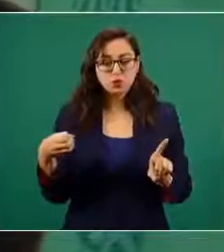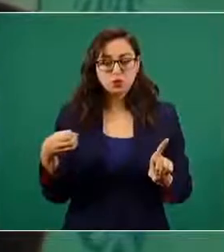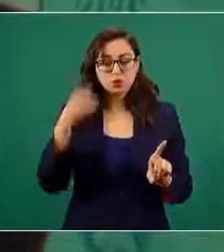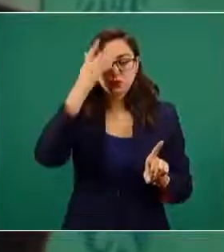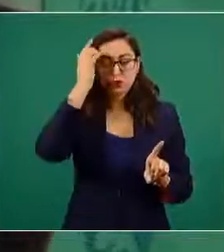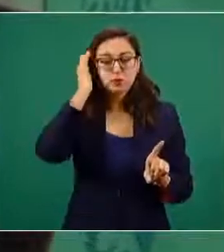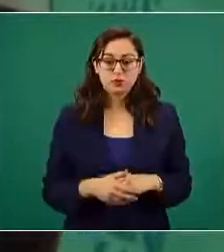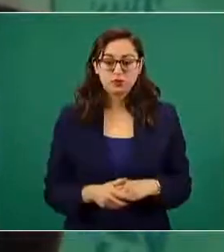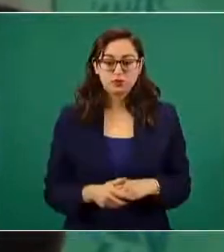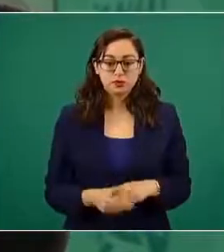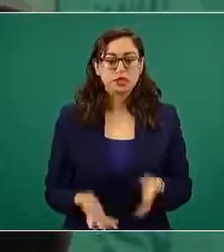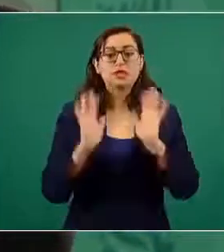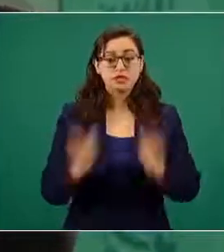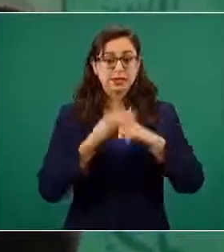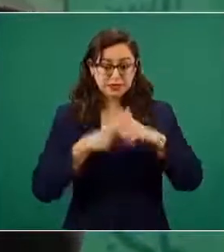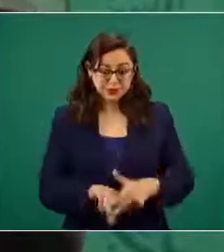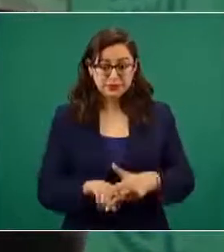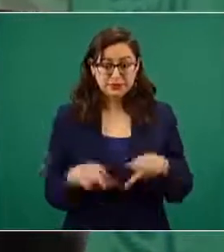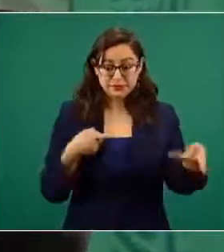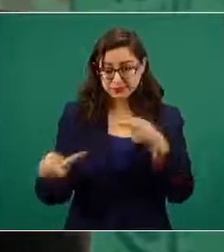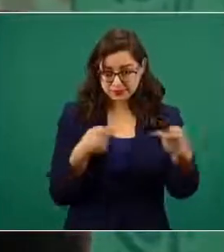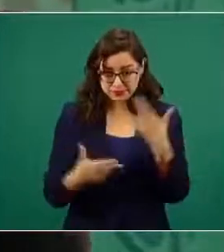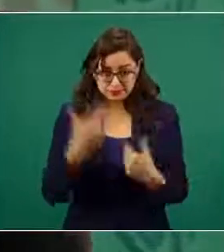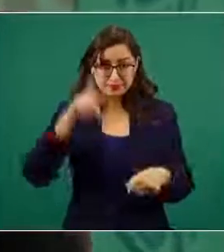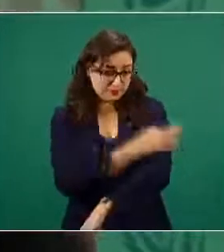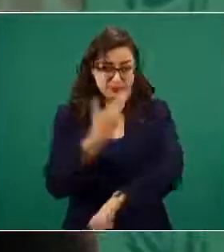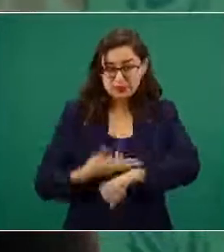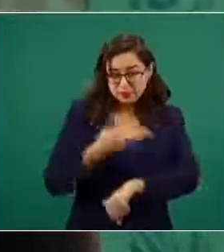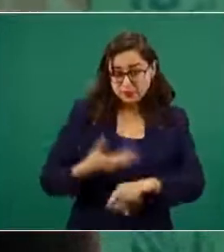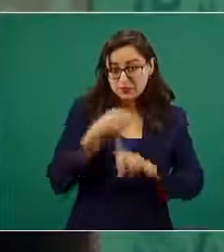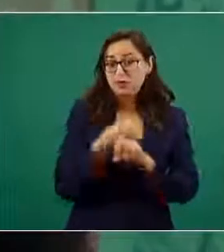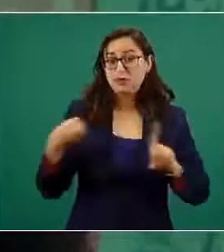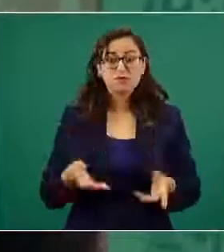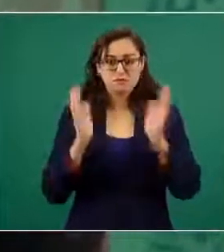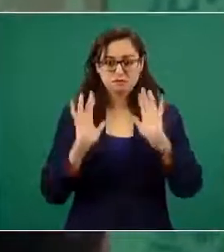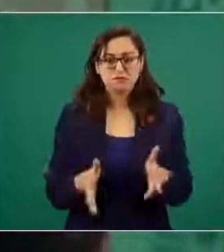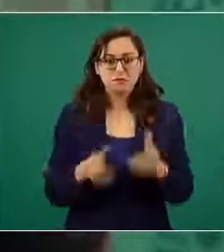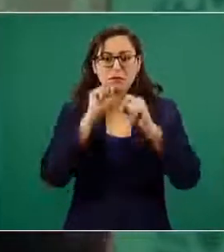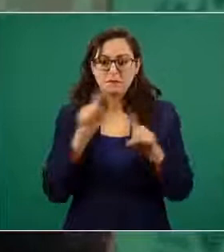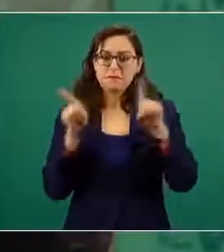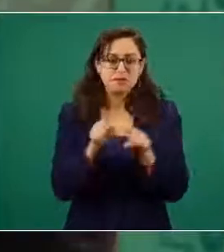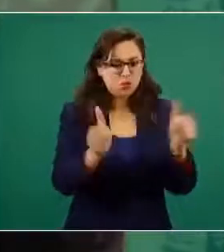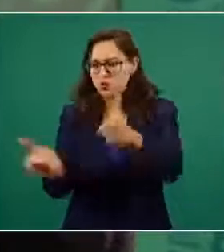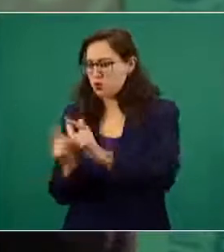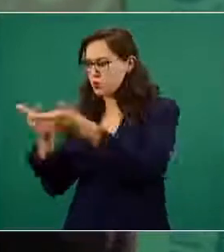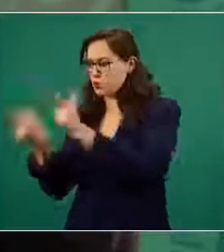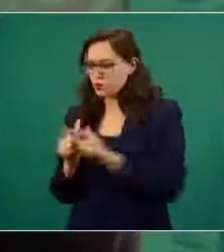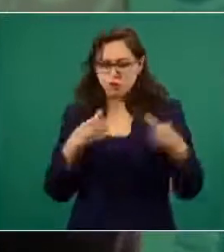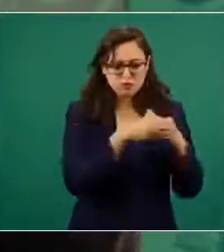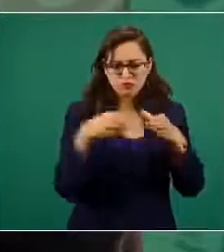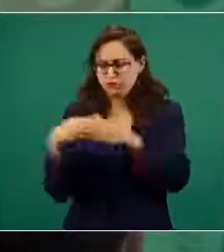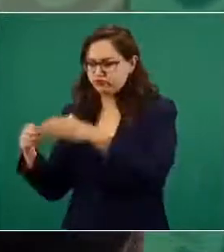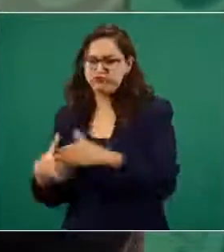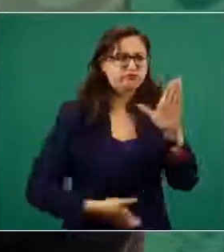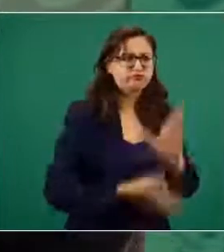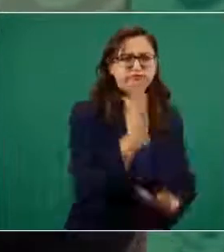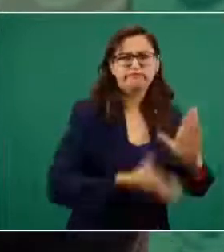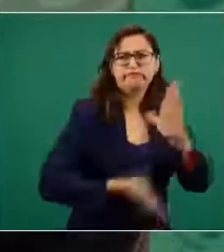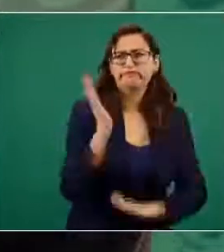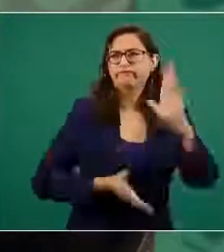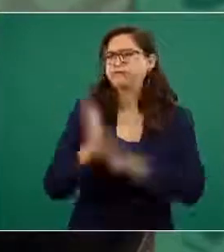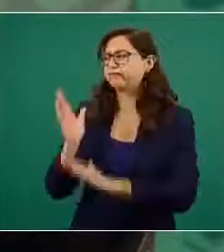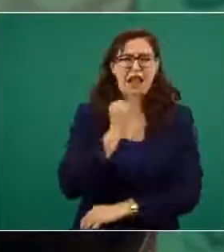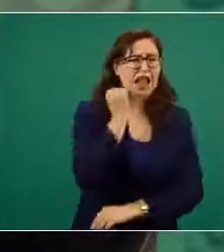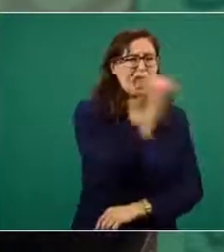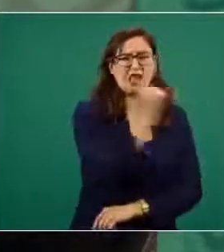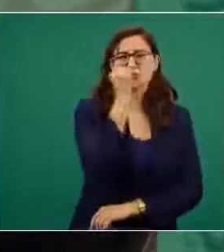Ya inició el Plan Nacional de Vacunación, los preparativos, la integración de brigadas de vacunación para ir hasta las comunidades más